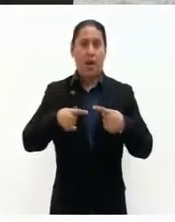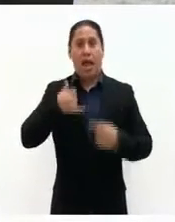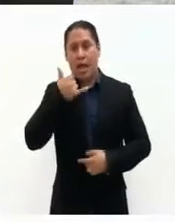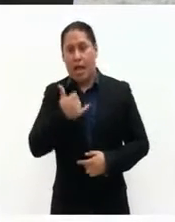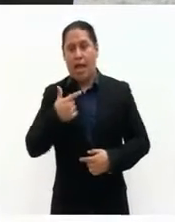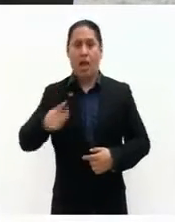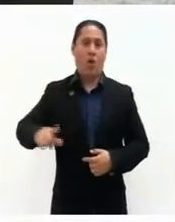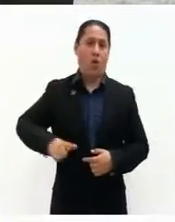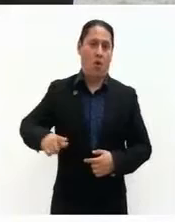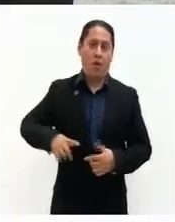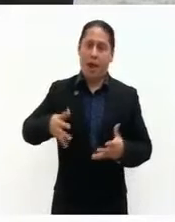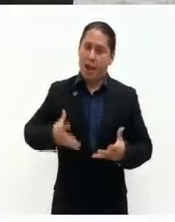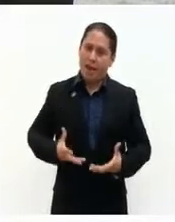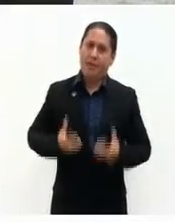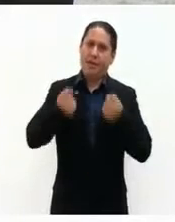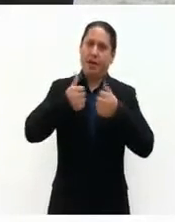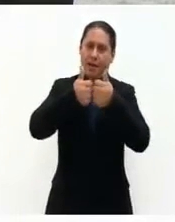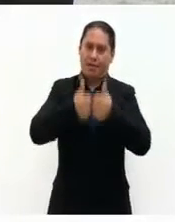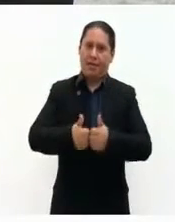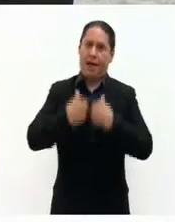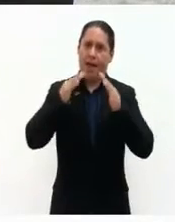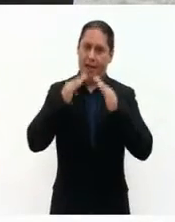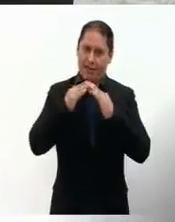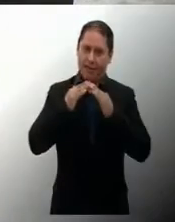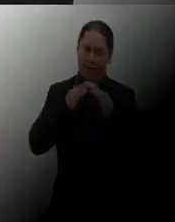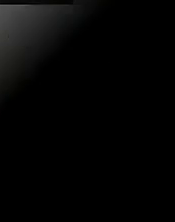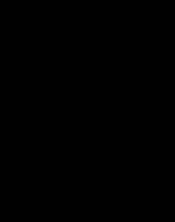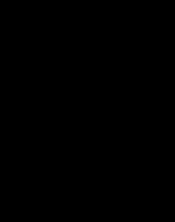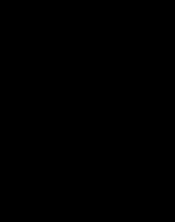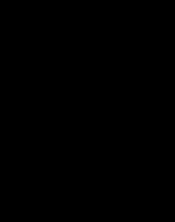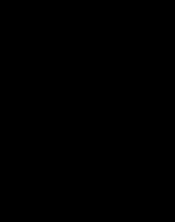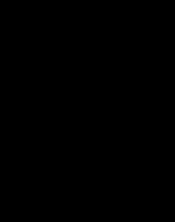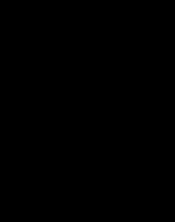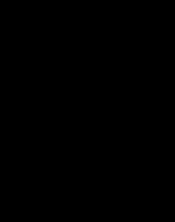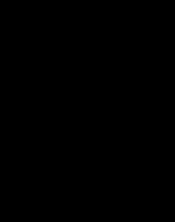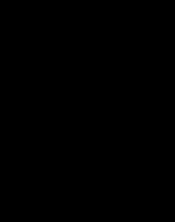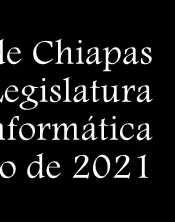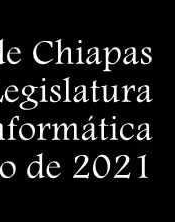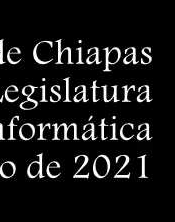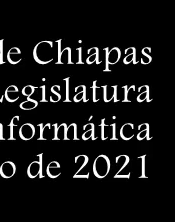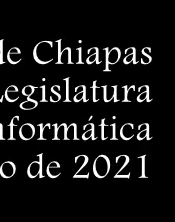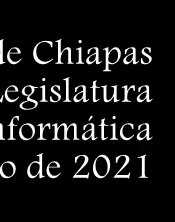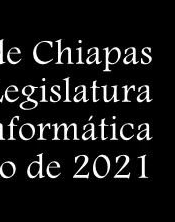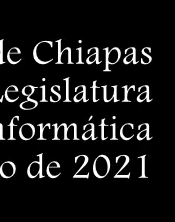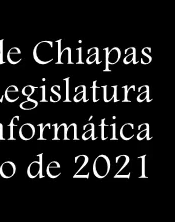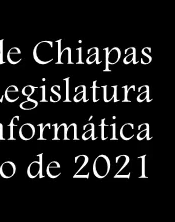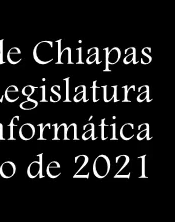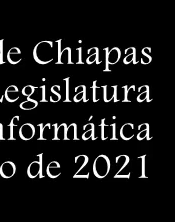Salvemos la Semana Santa. Quédate en casa. Es cuanto, diputado presidente.